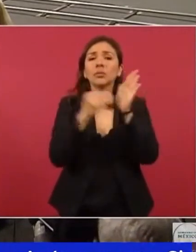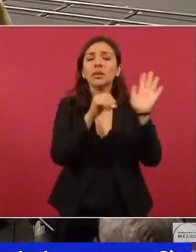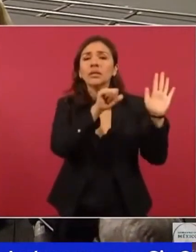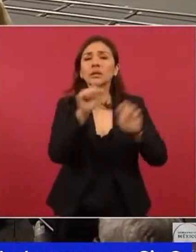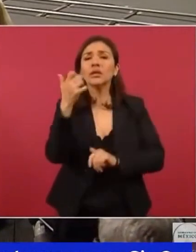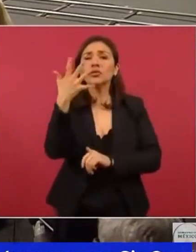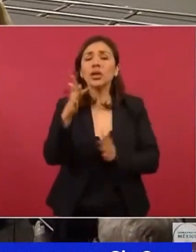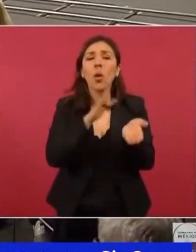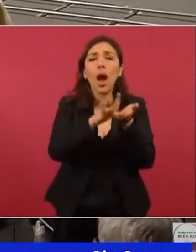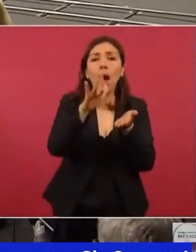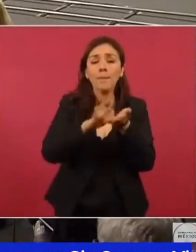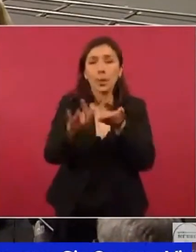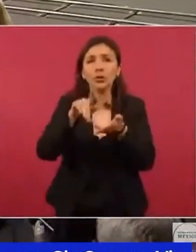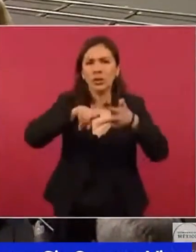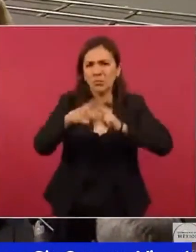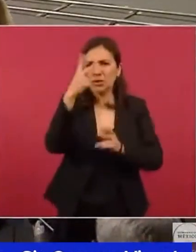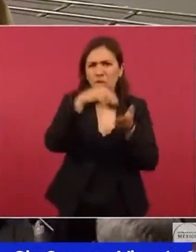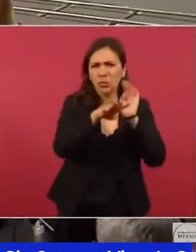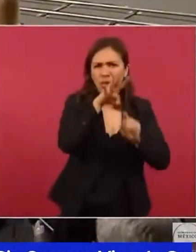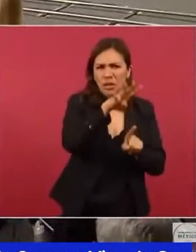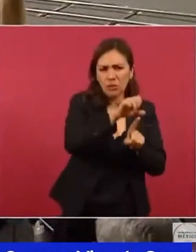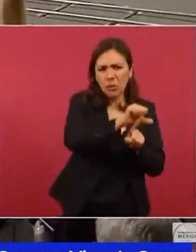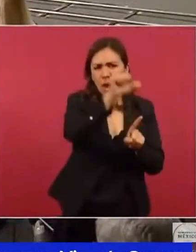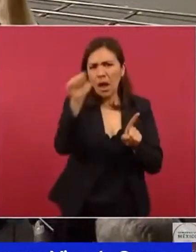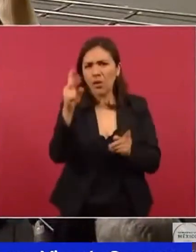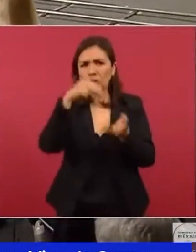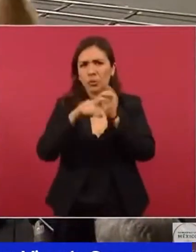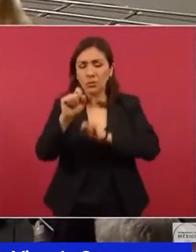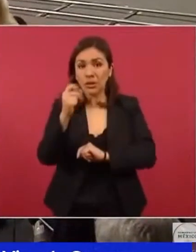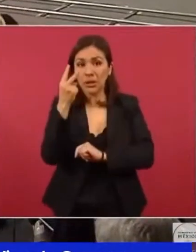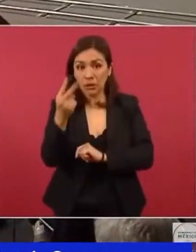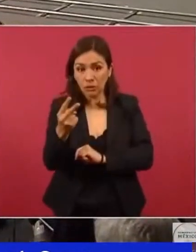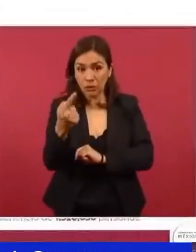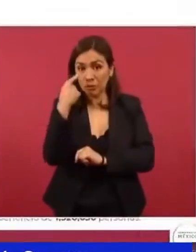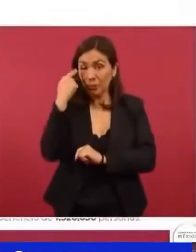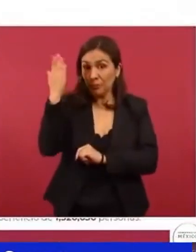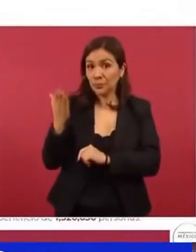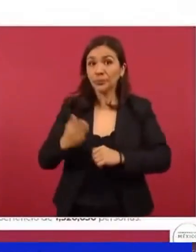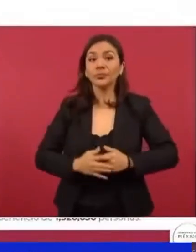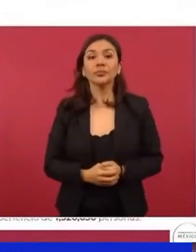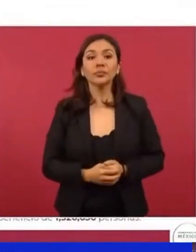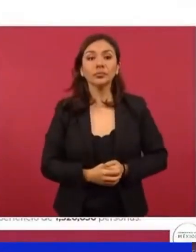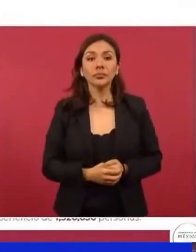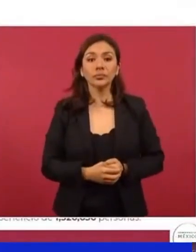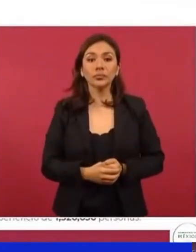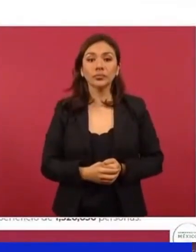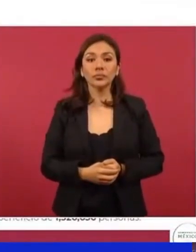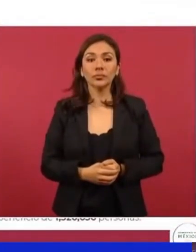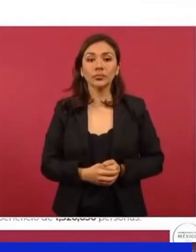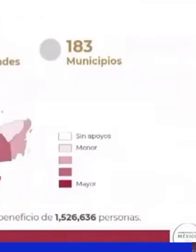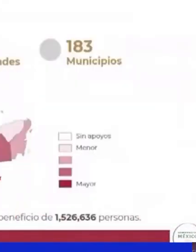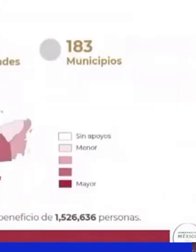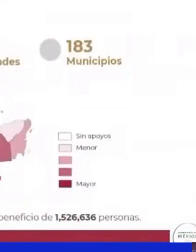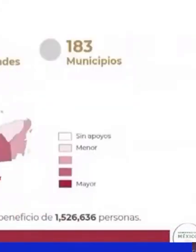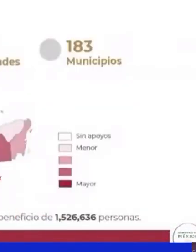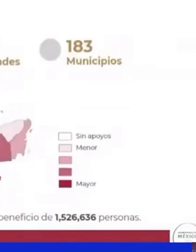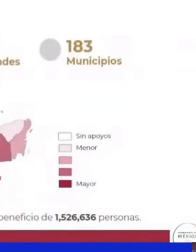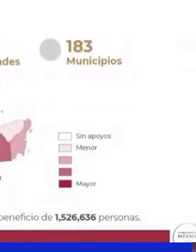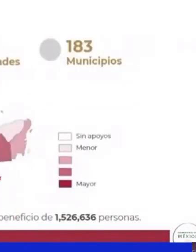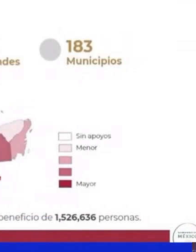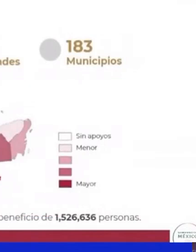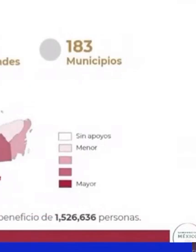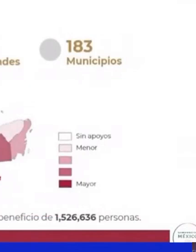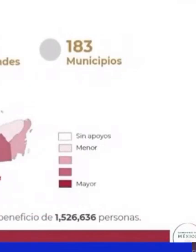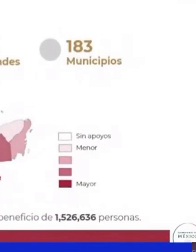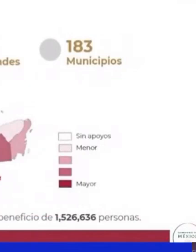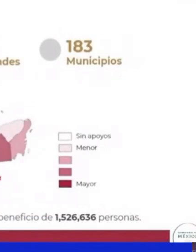314.605 apoyos de 2019 a 2022. Ahí en la gráfica ve la distribución de las distintas vertientes del